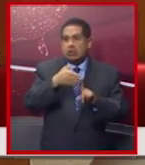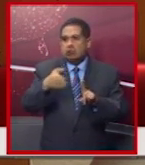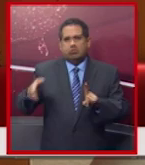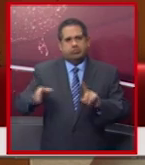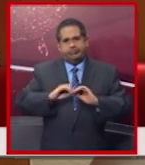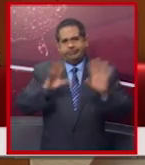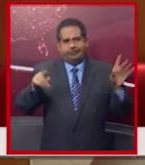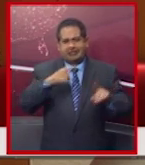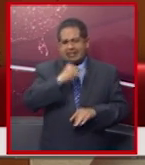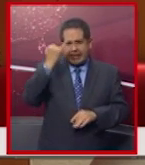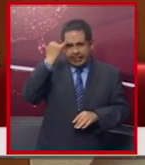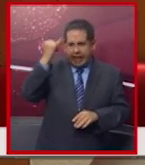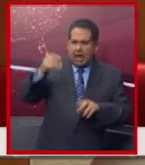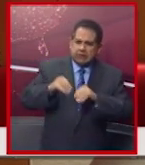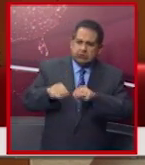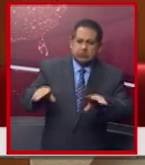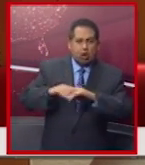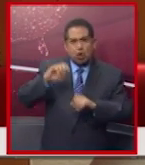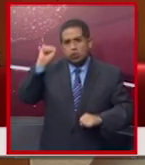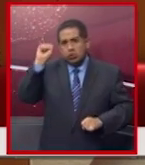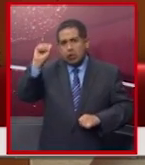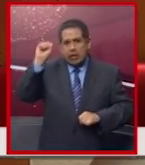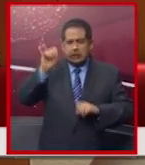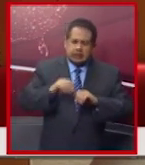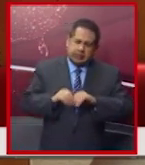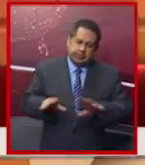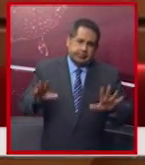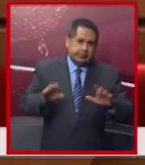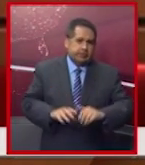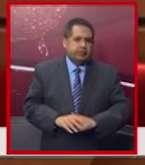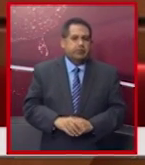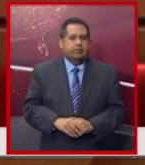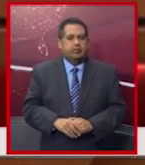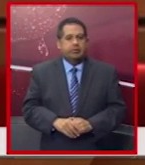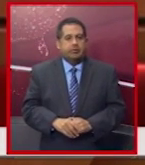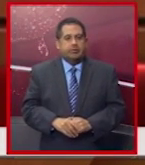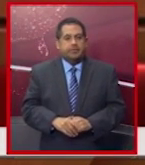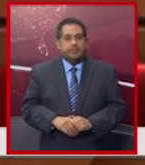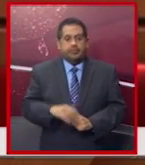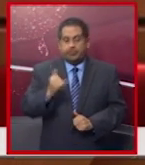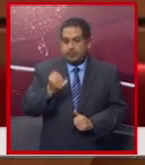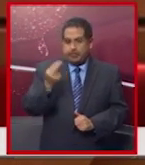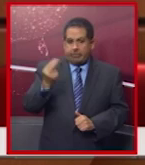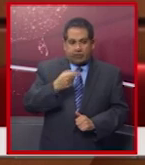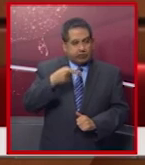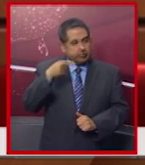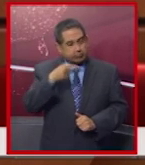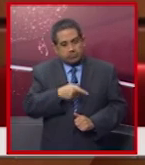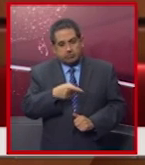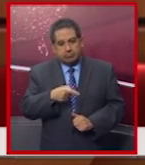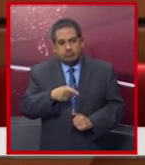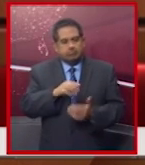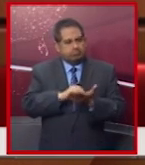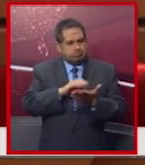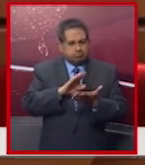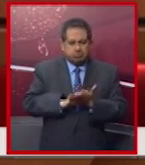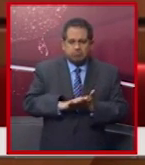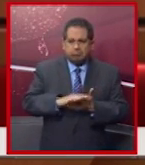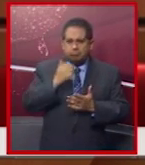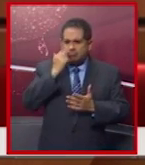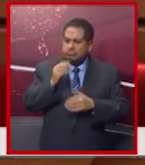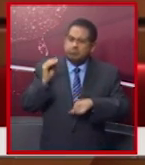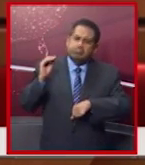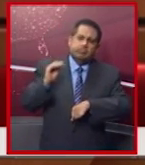sus ideales y convicciones socialistas. Y la necesidad imperiosa de instaurar